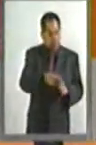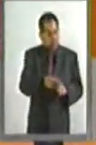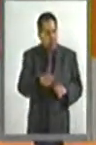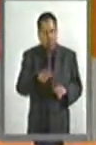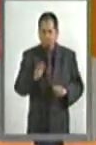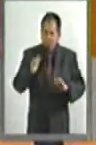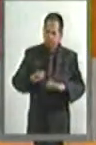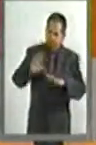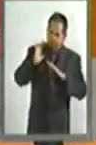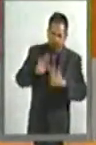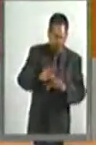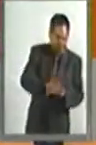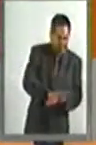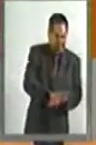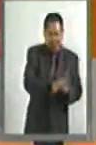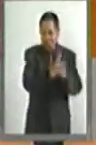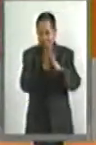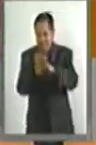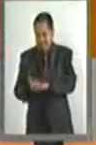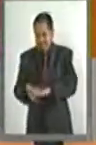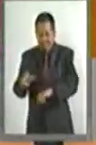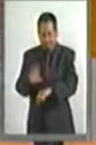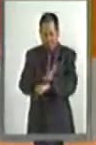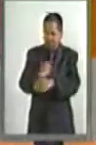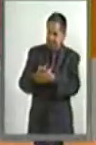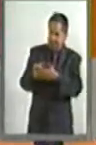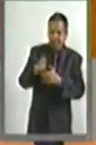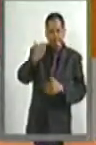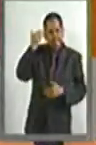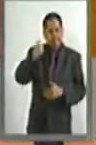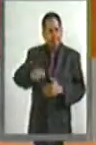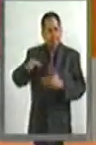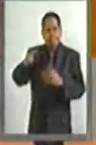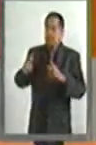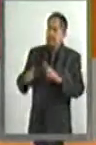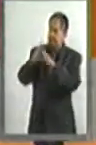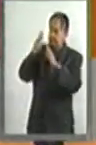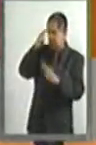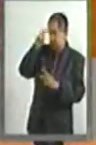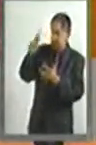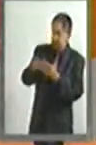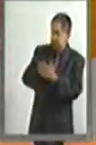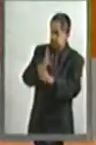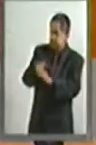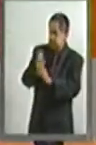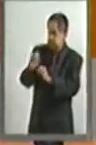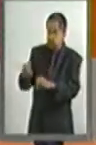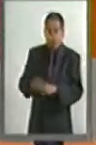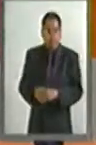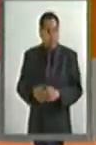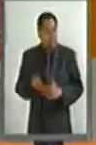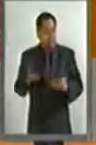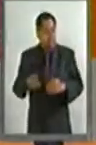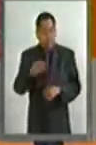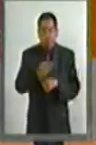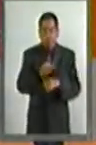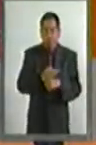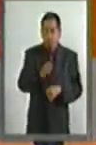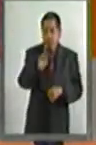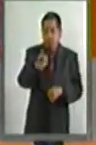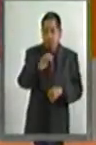transición energética adquiridos en el Acuerdo de París. Sin embargo, el biogás producido no se